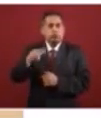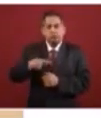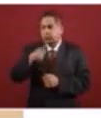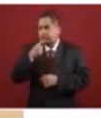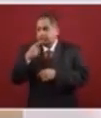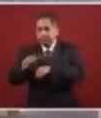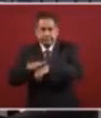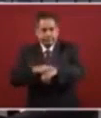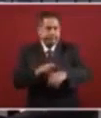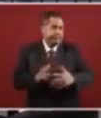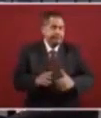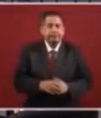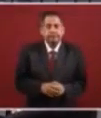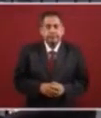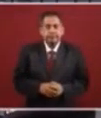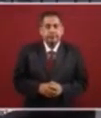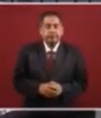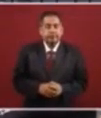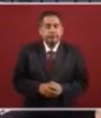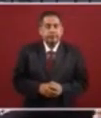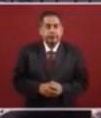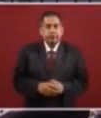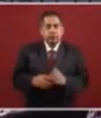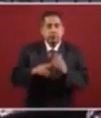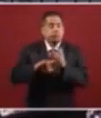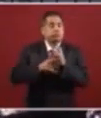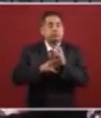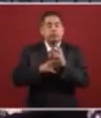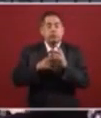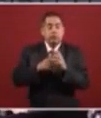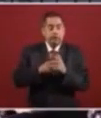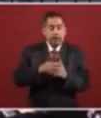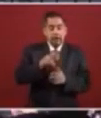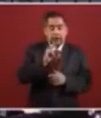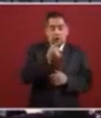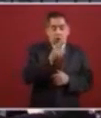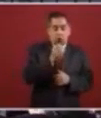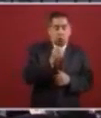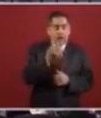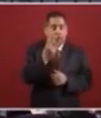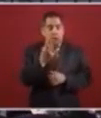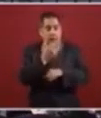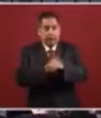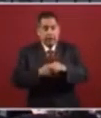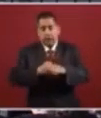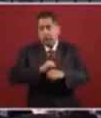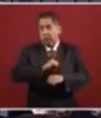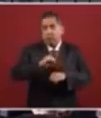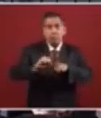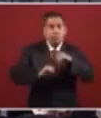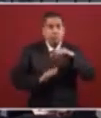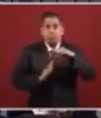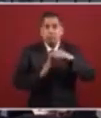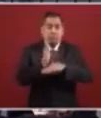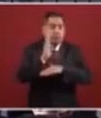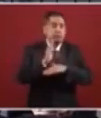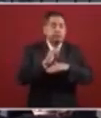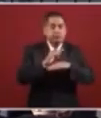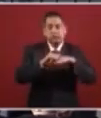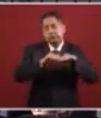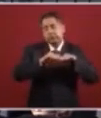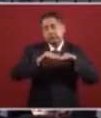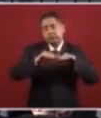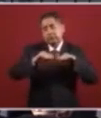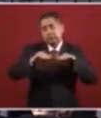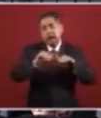siguiente por favor a las 16 horas del 31 de octubre se convirtió en trending topic manteniéndose así